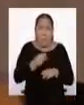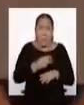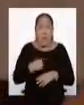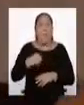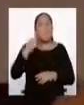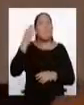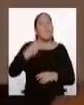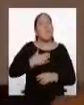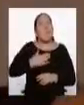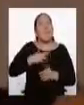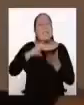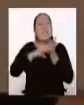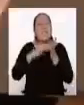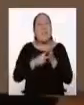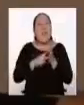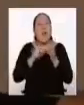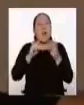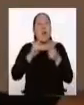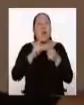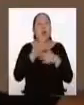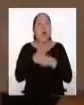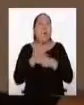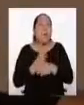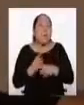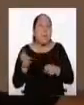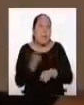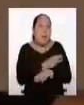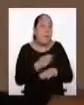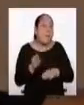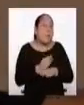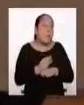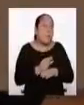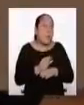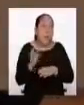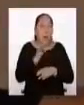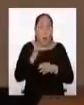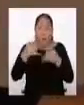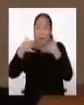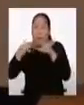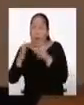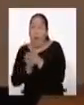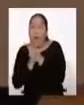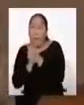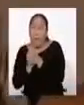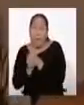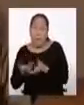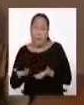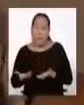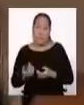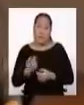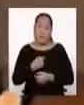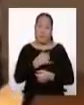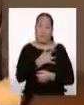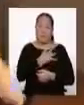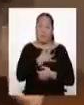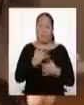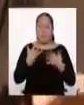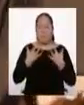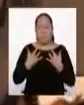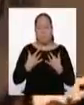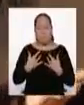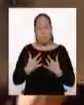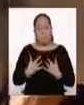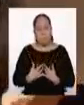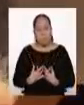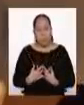Entonces, llega el momento, bueno, me puse muy triste, y llega el momento de la decisión. Yo siempre